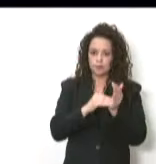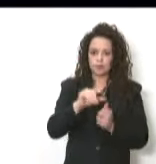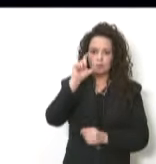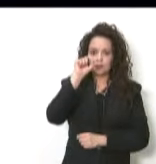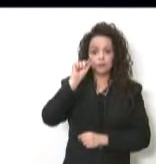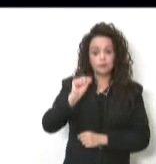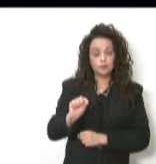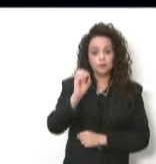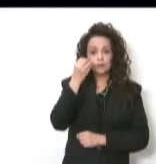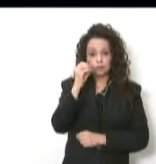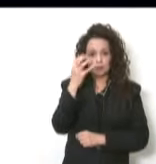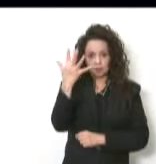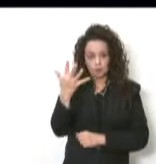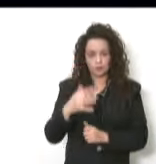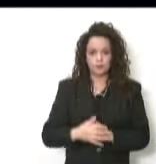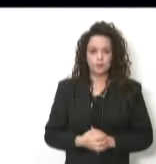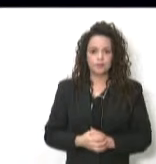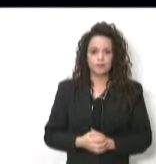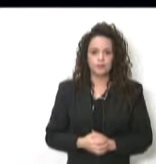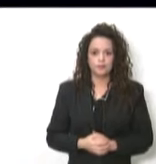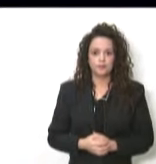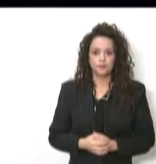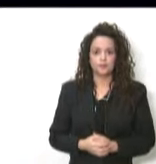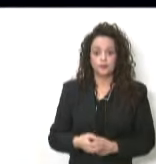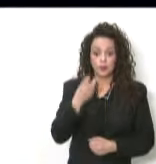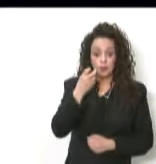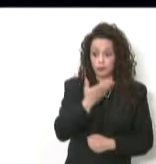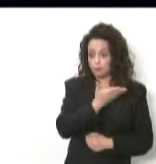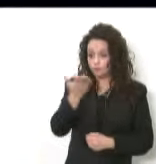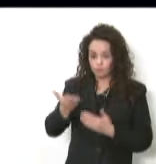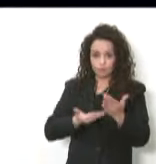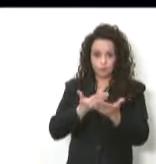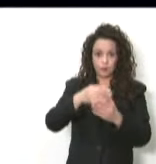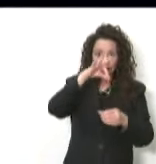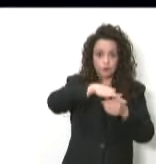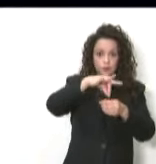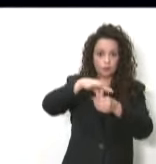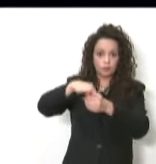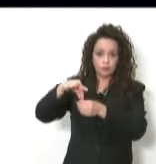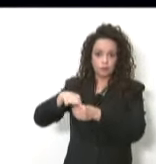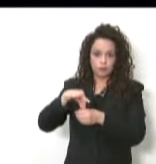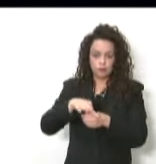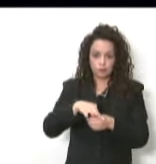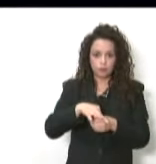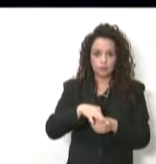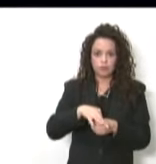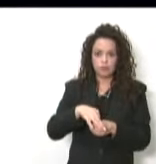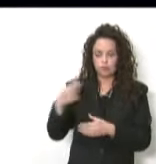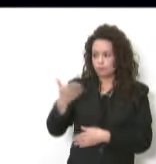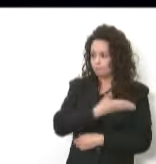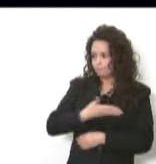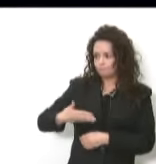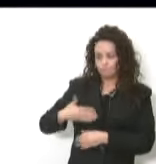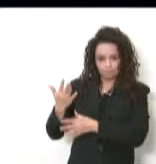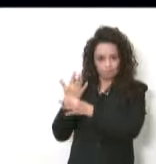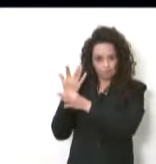ACT-PV-02-09-2020.05, por lo que previo a la toma de votación, conforme a la instrucción del comisionado presidente,